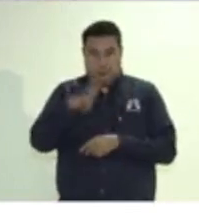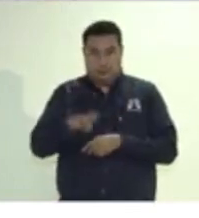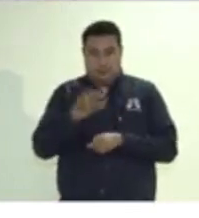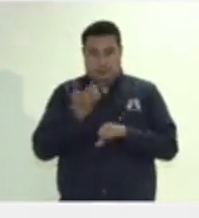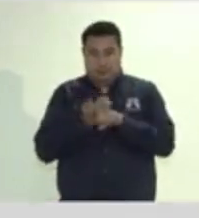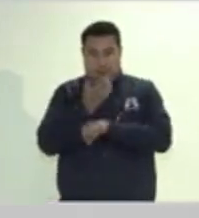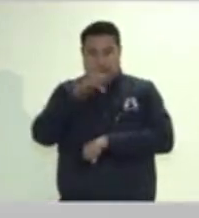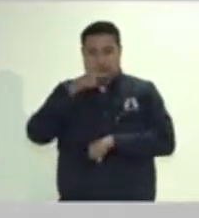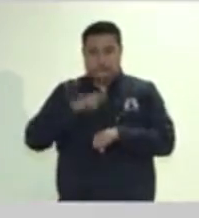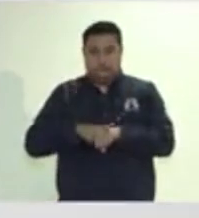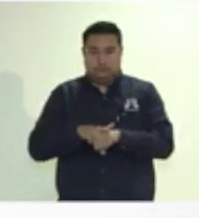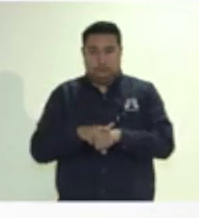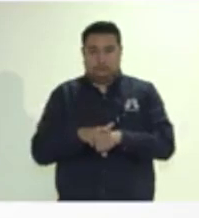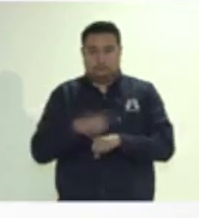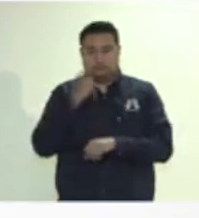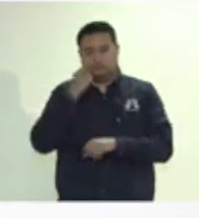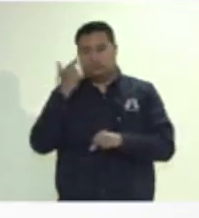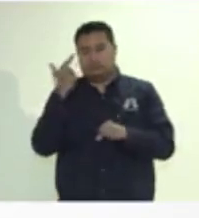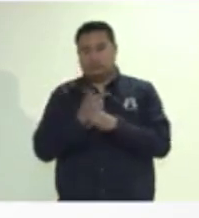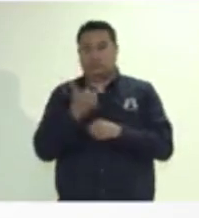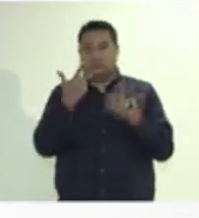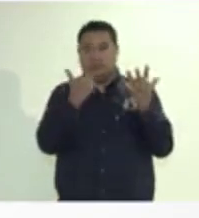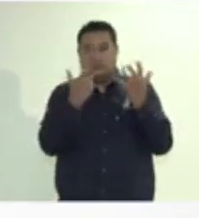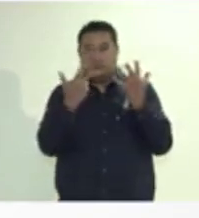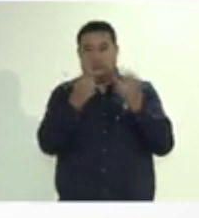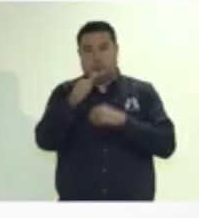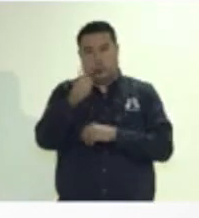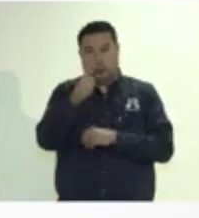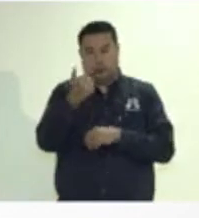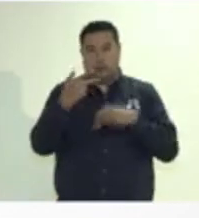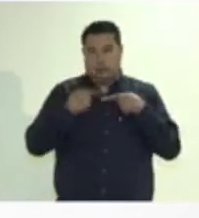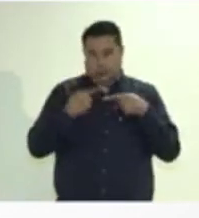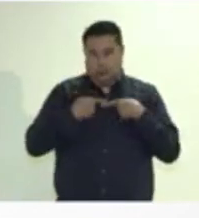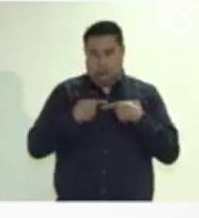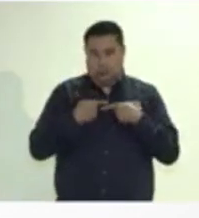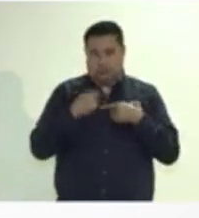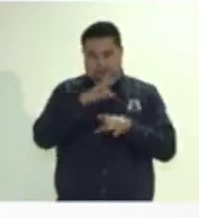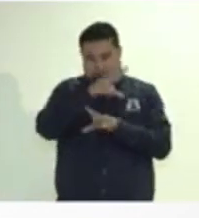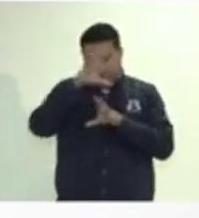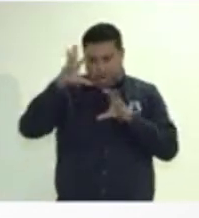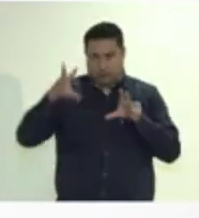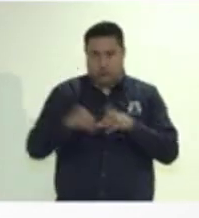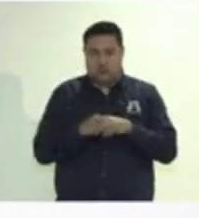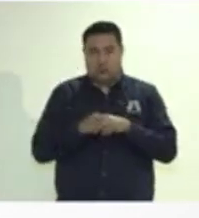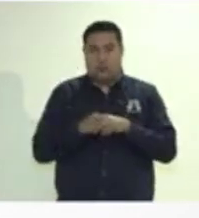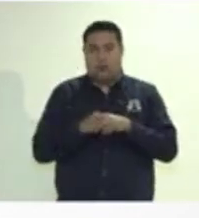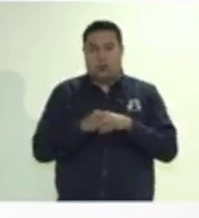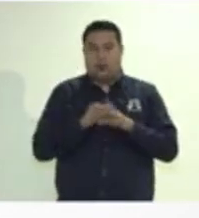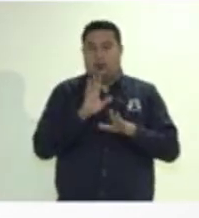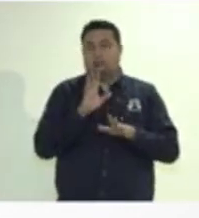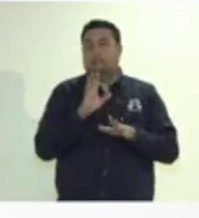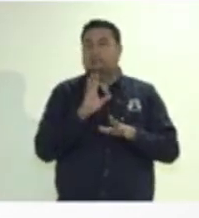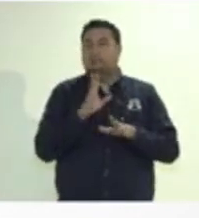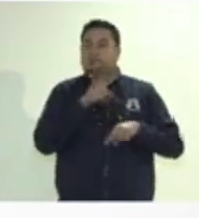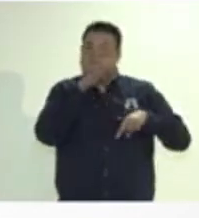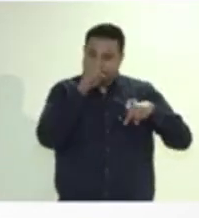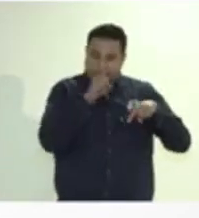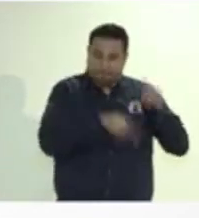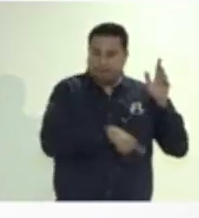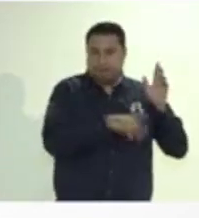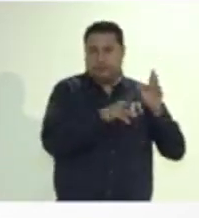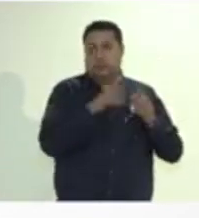se han identificado 811 personas en total de las cuales se han descartado